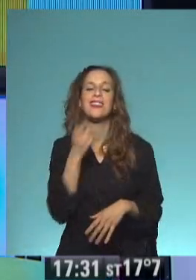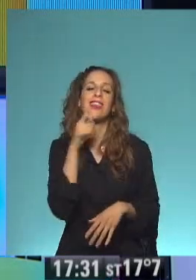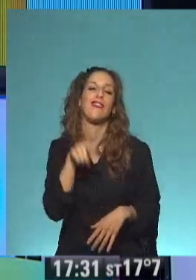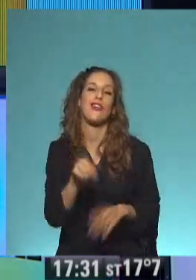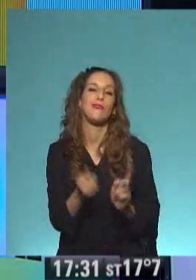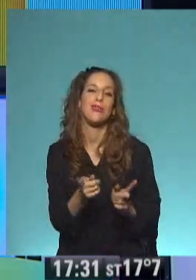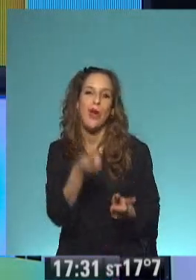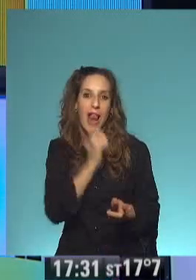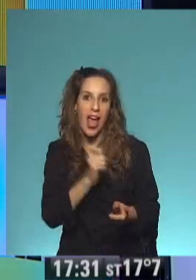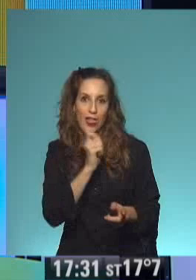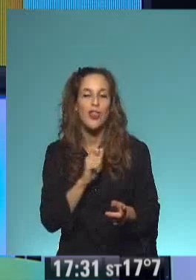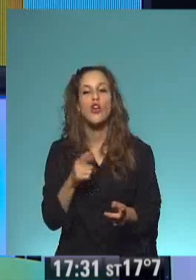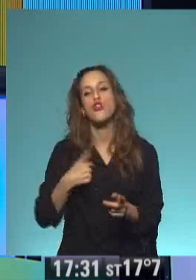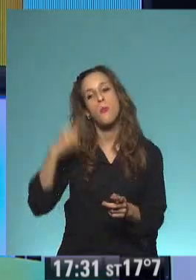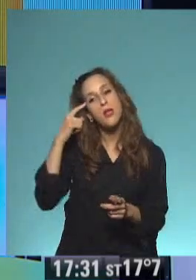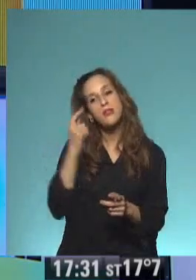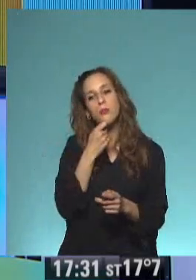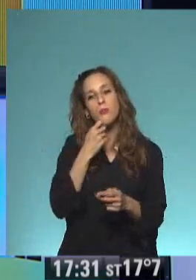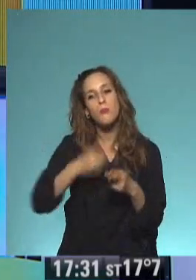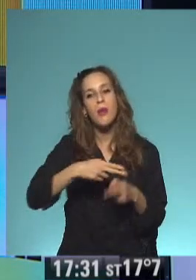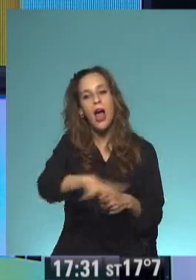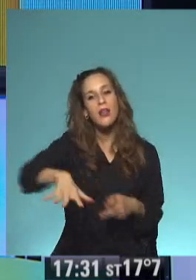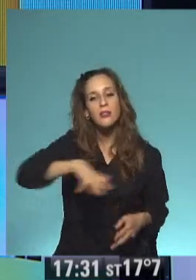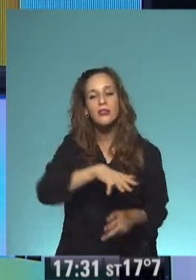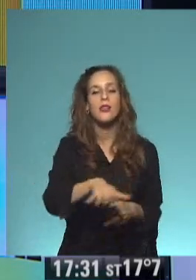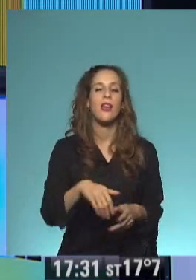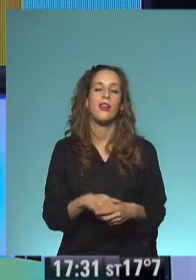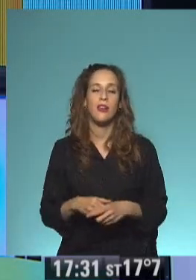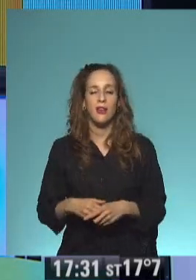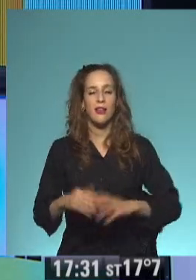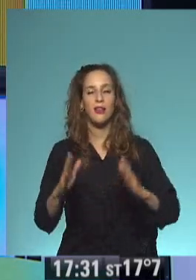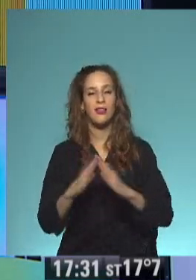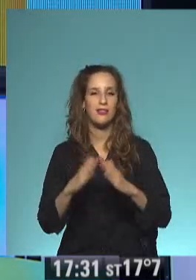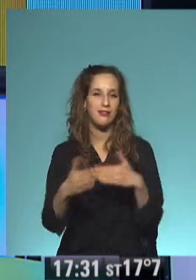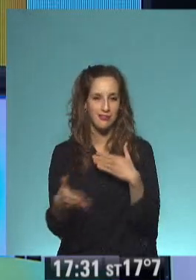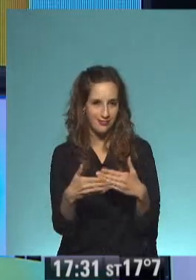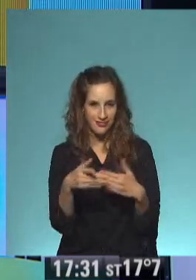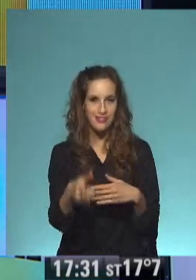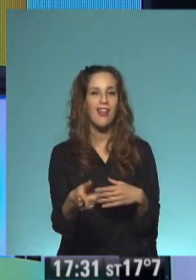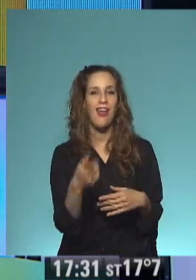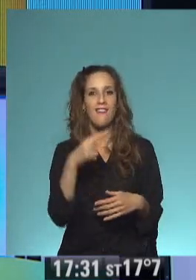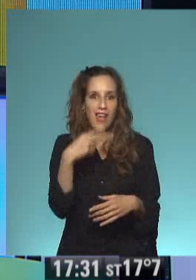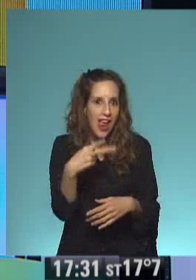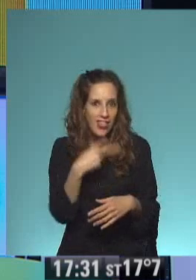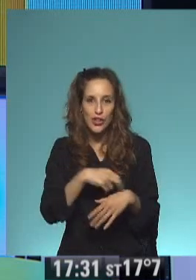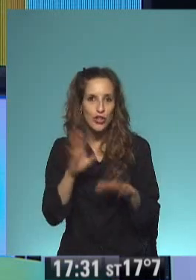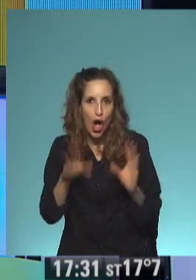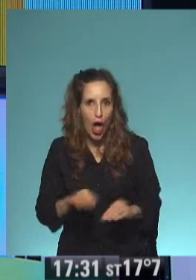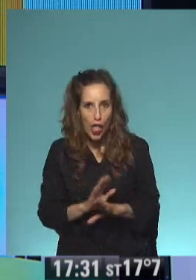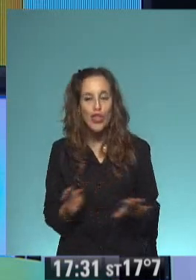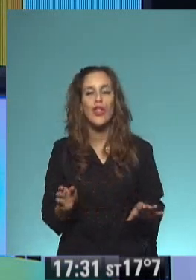pueden hacer. O yo pensaba con una plaza, el parque que tienen cerca de casa, porque en los planos veíamos que es todo verde y seguramente